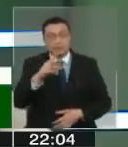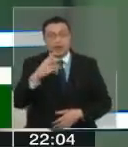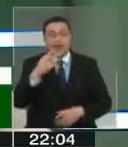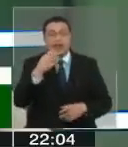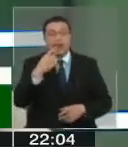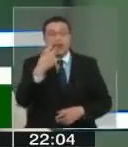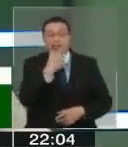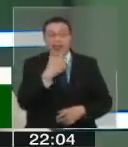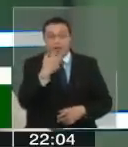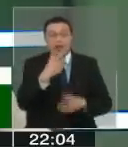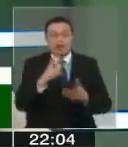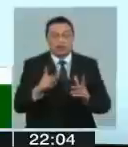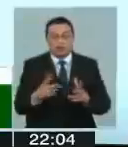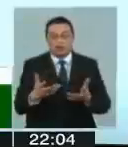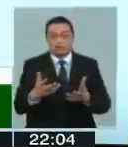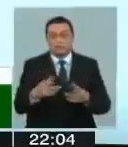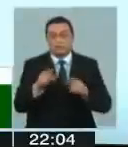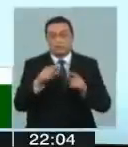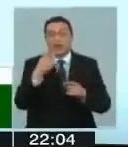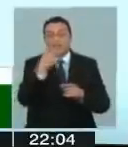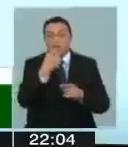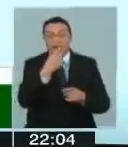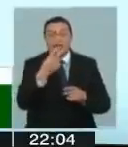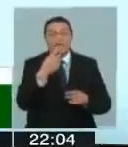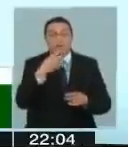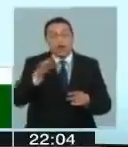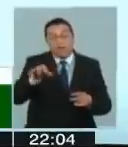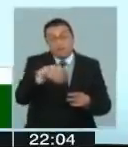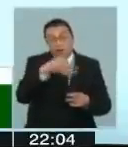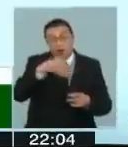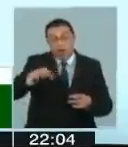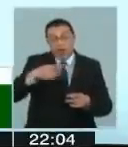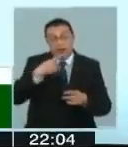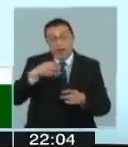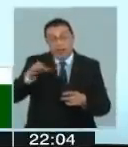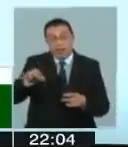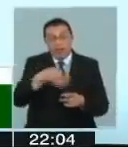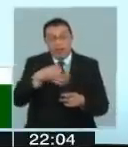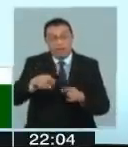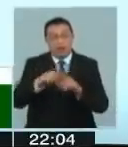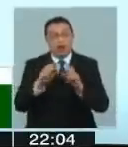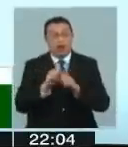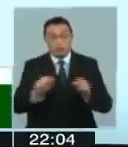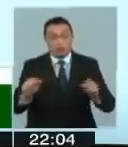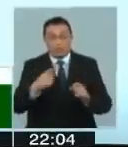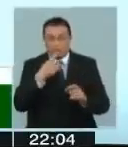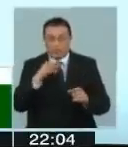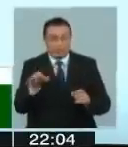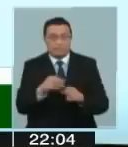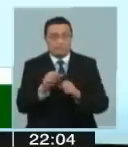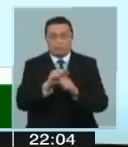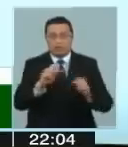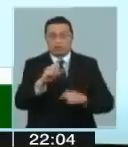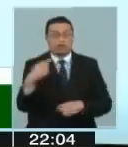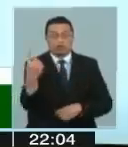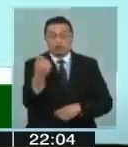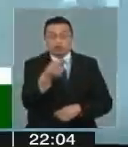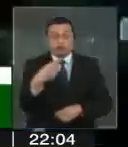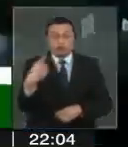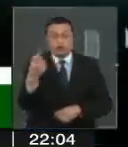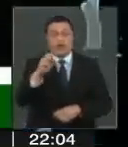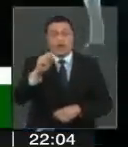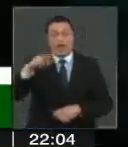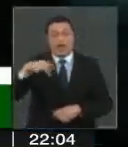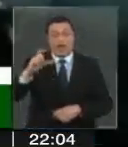lenguaje. Sí. Entonces ahí se no quería saber si el lenguaje semántico verbal está en general imposibilitado en todos los niños que nacen, sí,